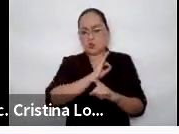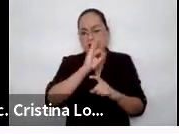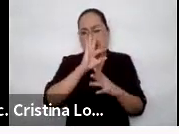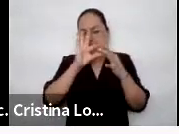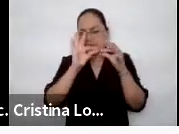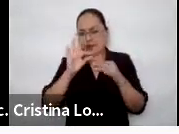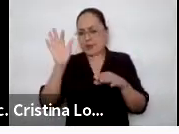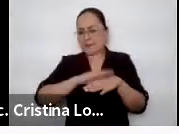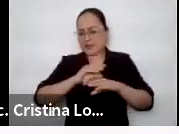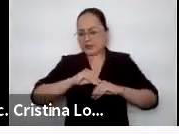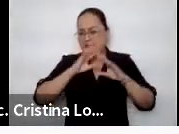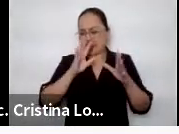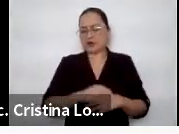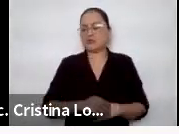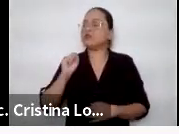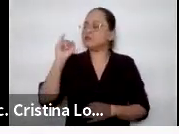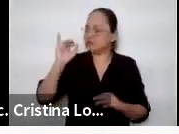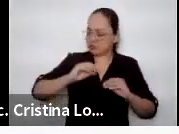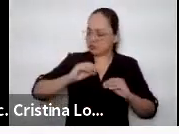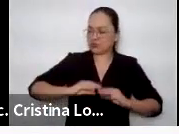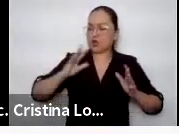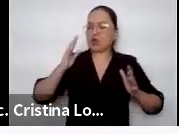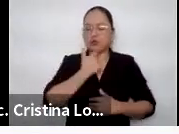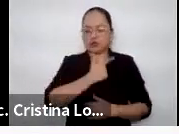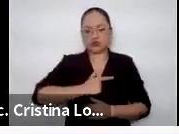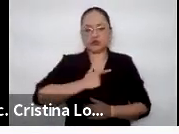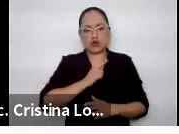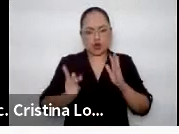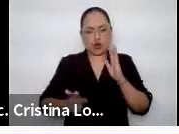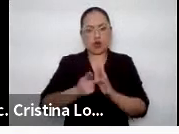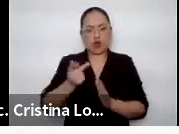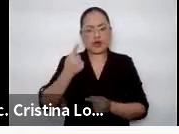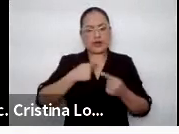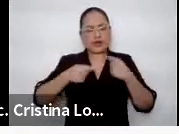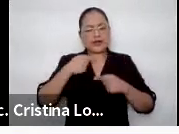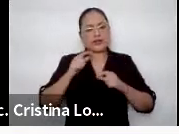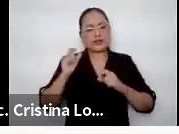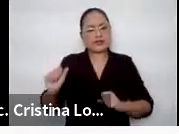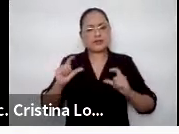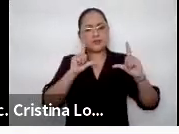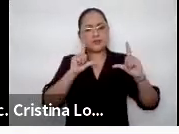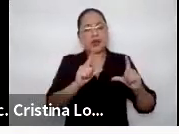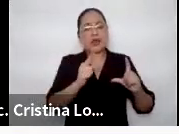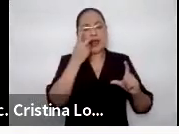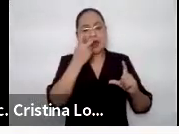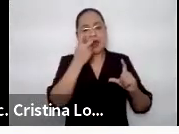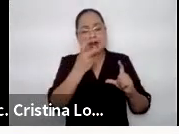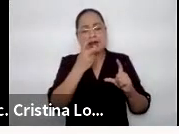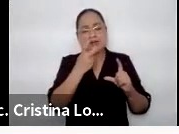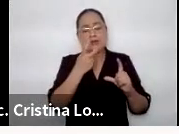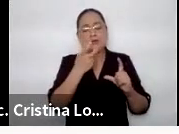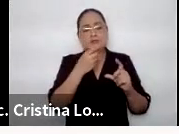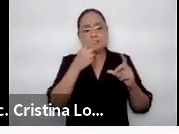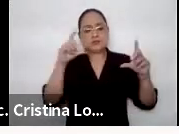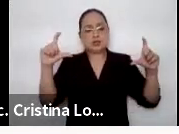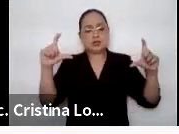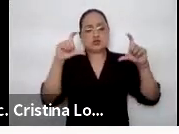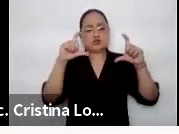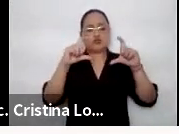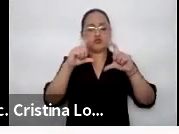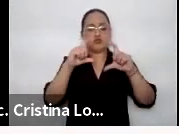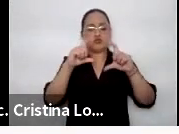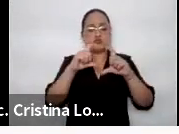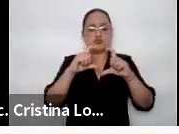Claro que sí, con mucho gusto. Vamos a colocar precisamente las láminas.